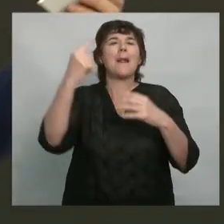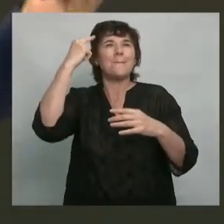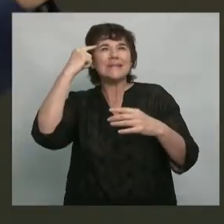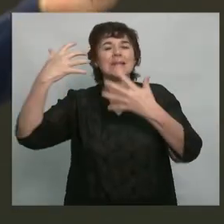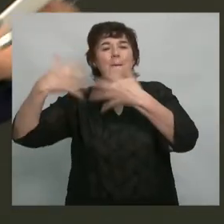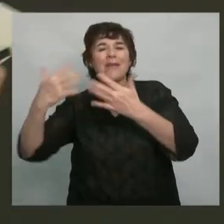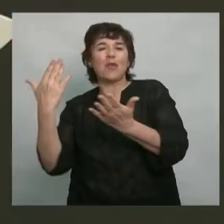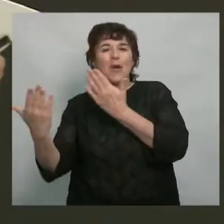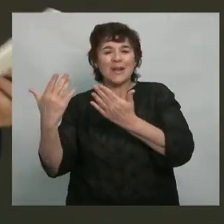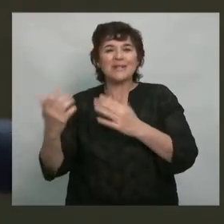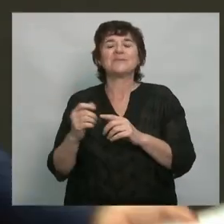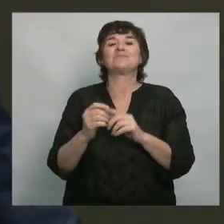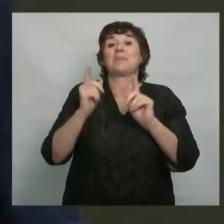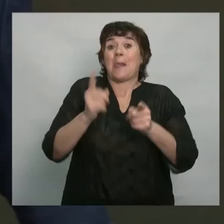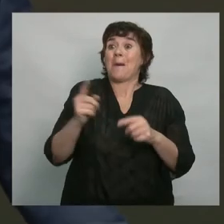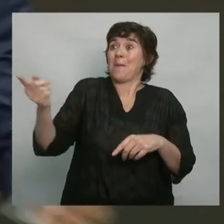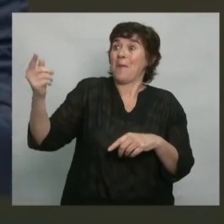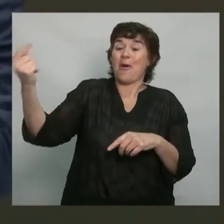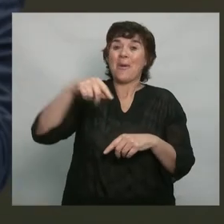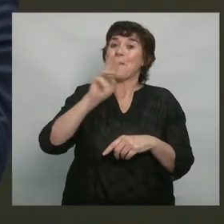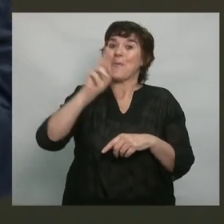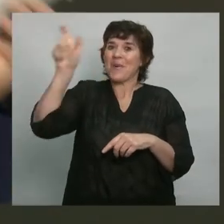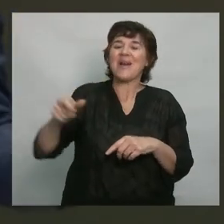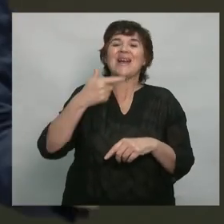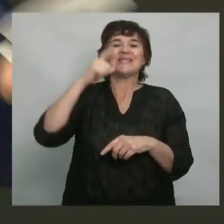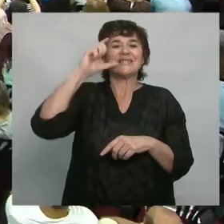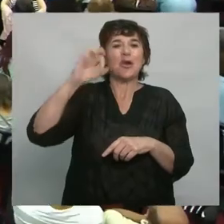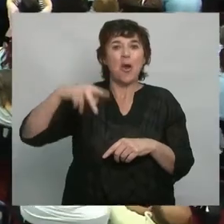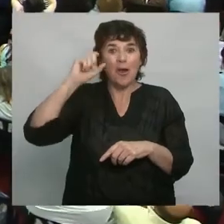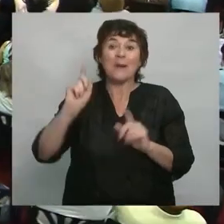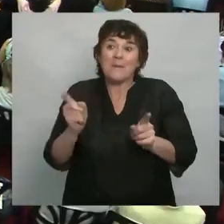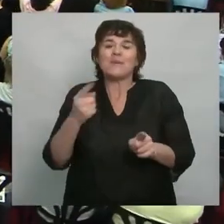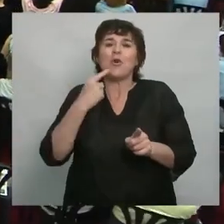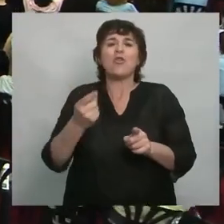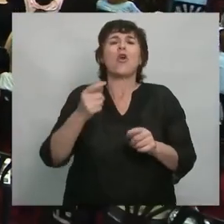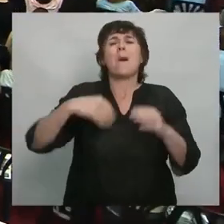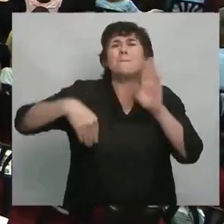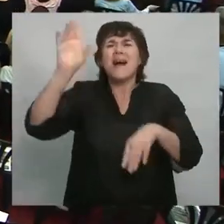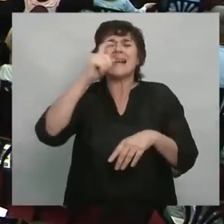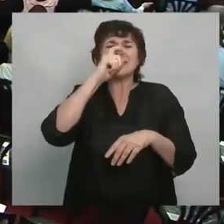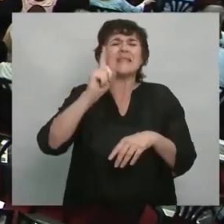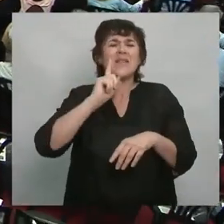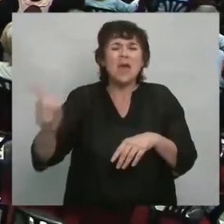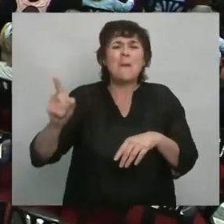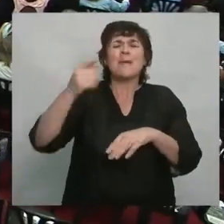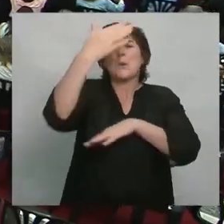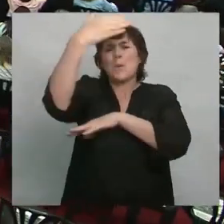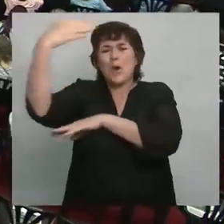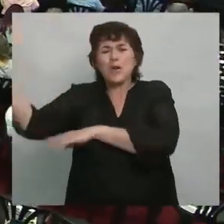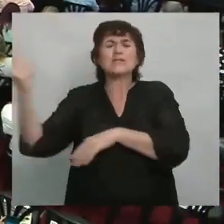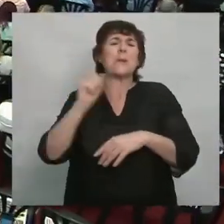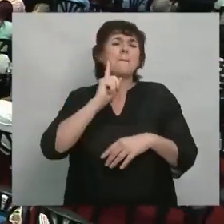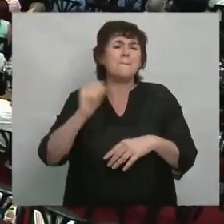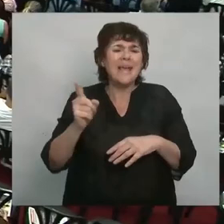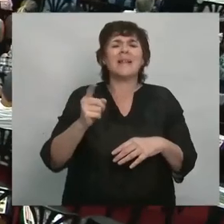como dijo nuestra querida María Ciudadana, está repleta de eventos, más de 7.000 ponencias, 1.000 paneles,